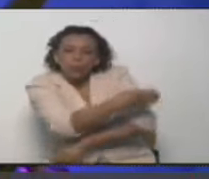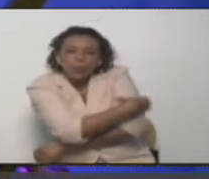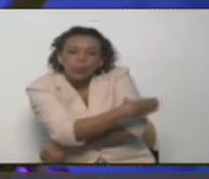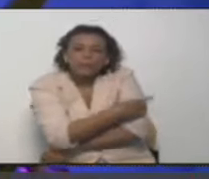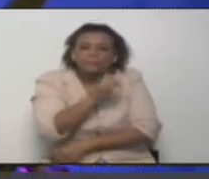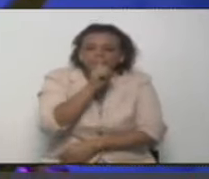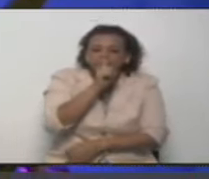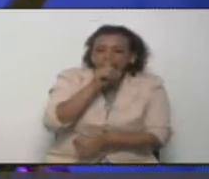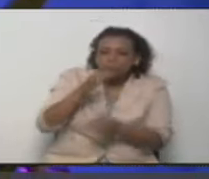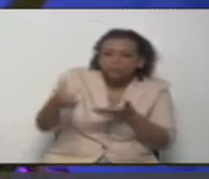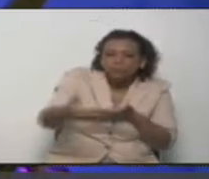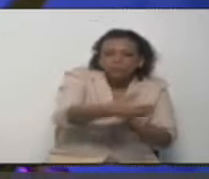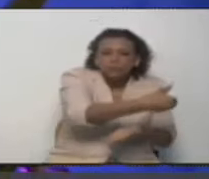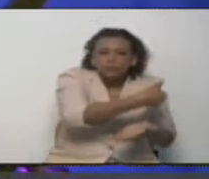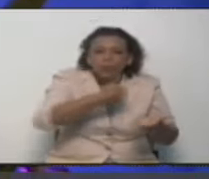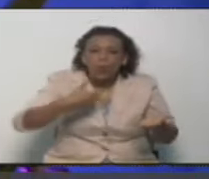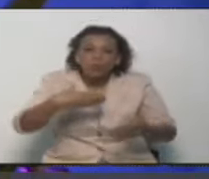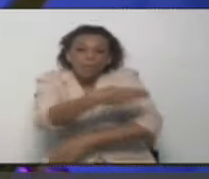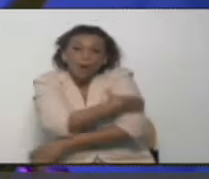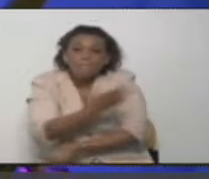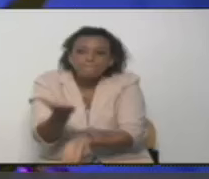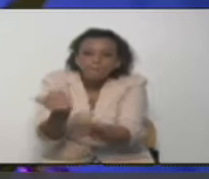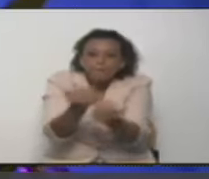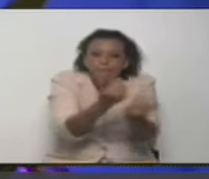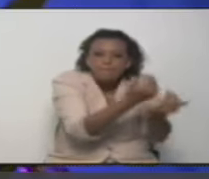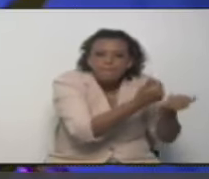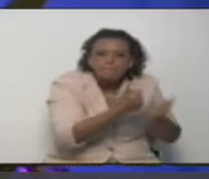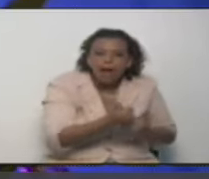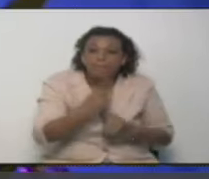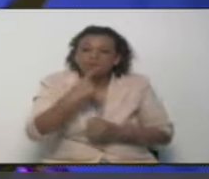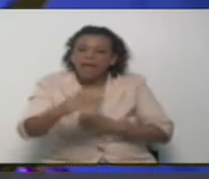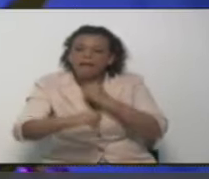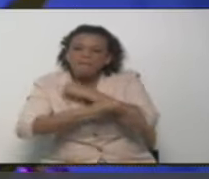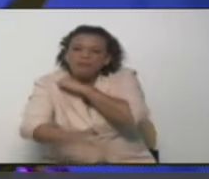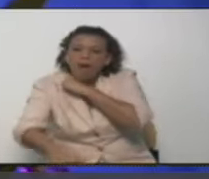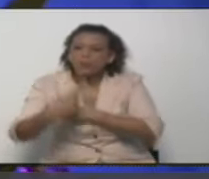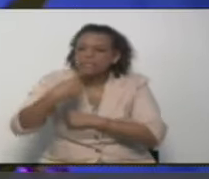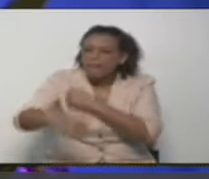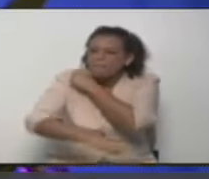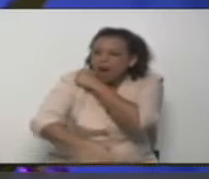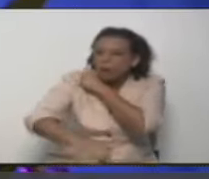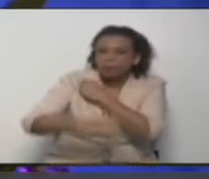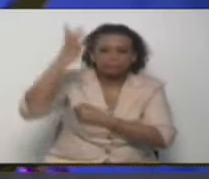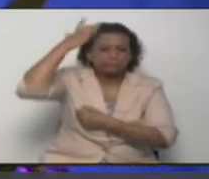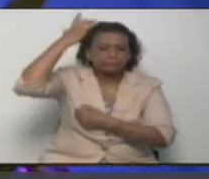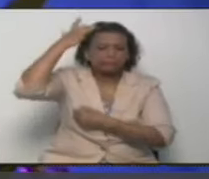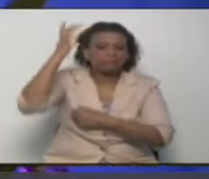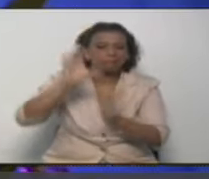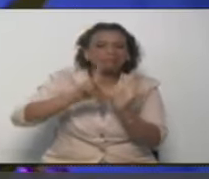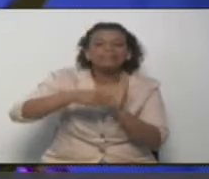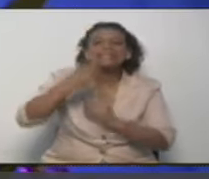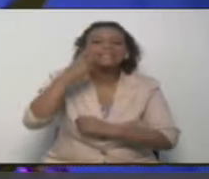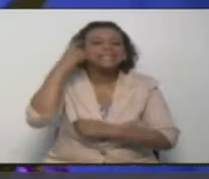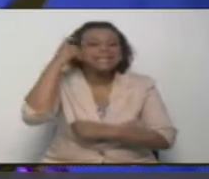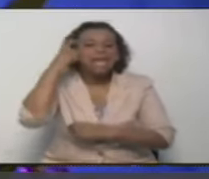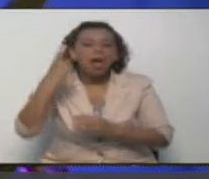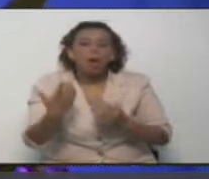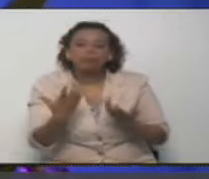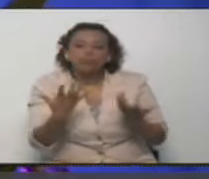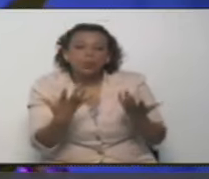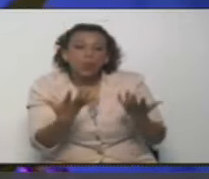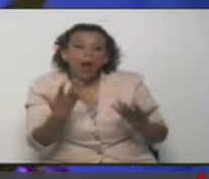secuestró parte de la oposición. Van a gritar fraude. Y detrás que está el gobierno